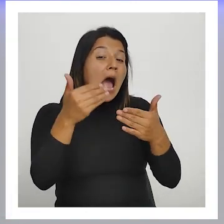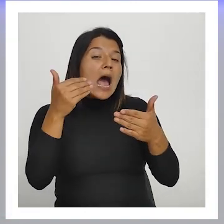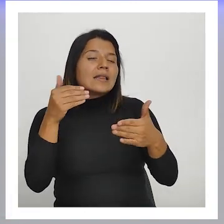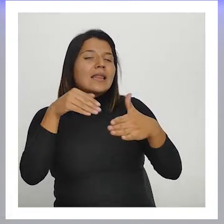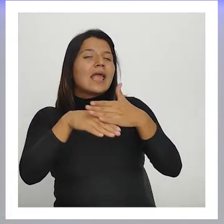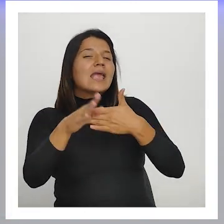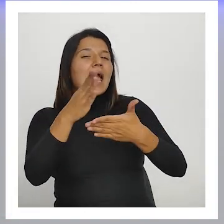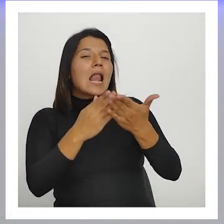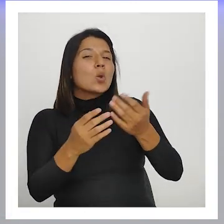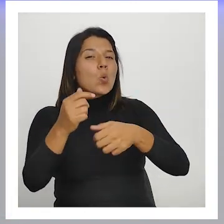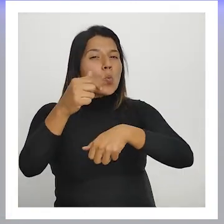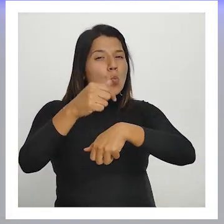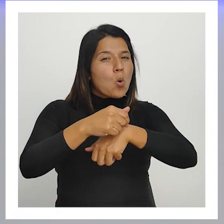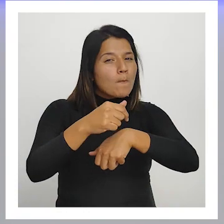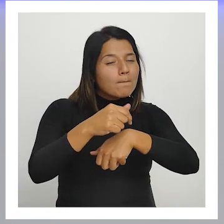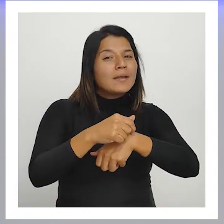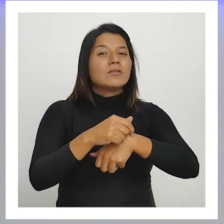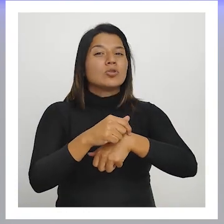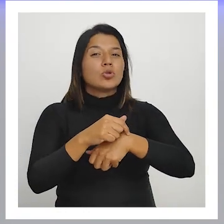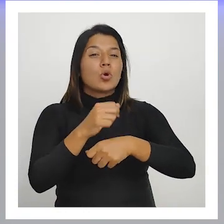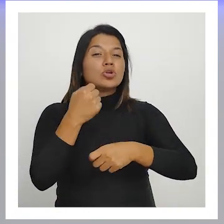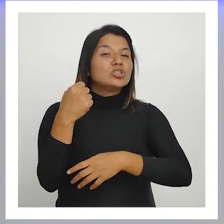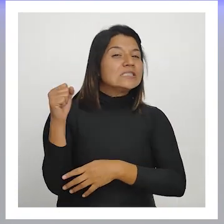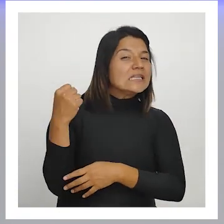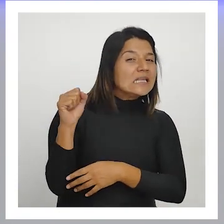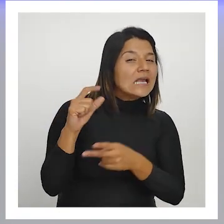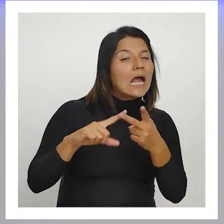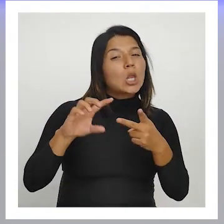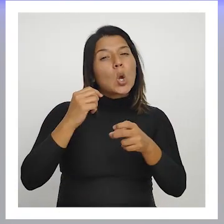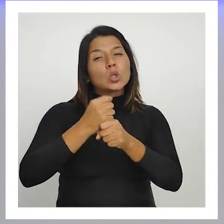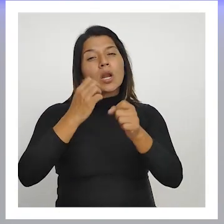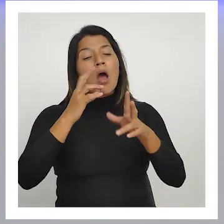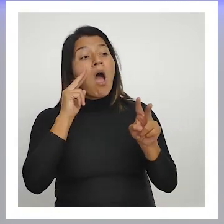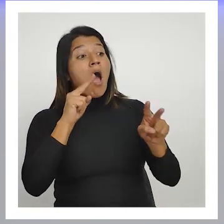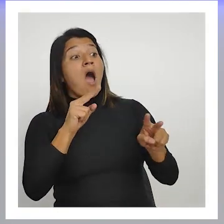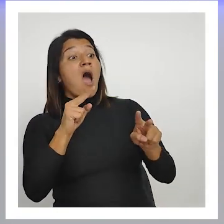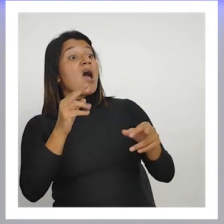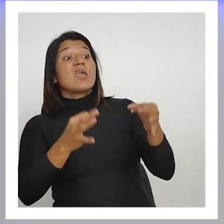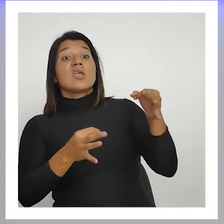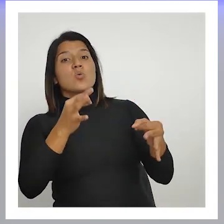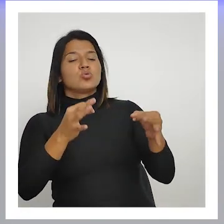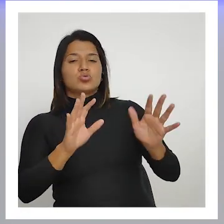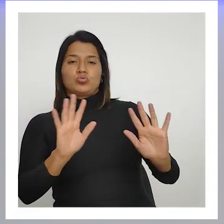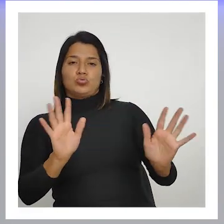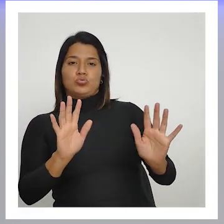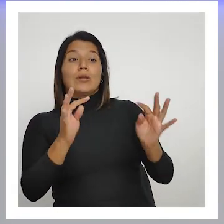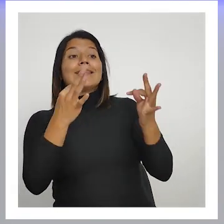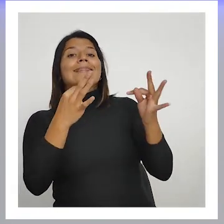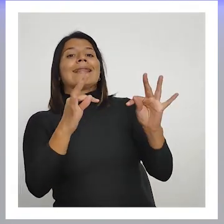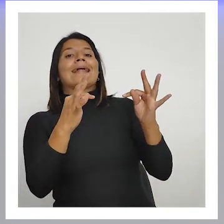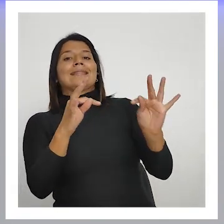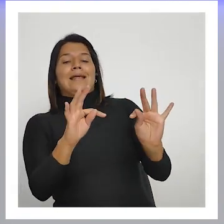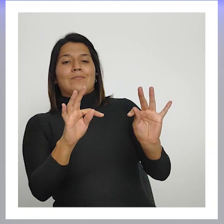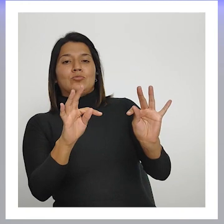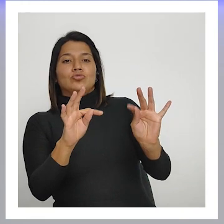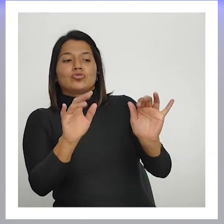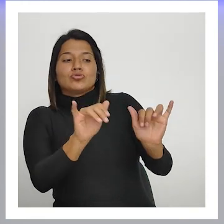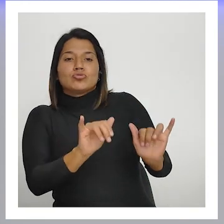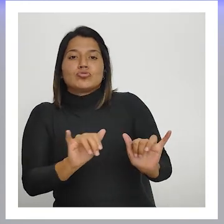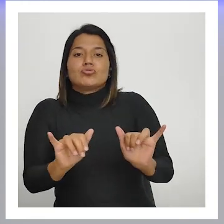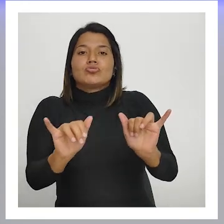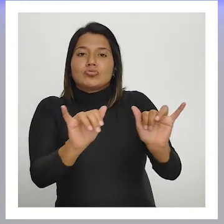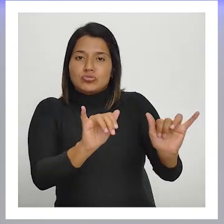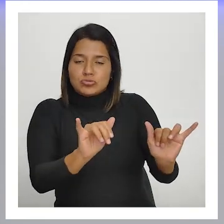ser percibidas como situaciones injustas. Entonces, pues básicamente estamos tratando de regularizar sin que eso signifique